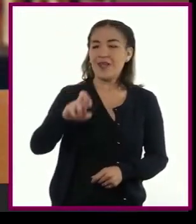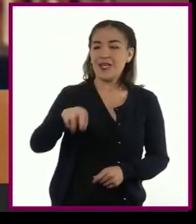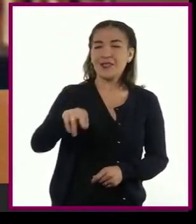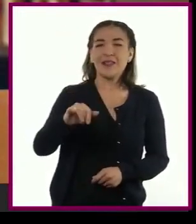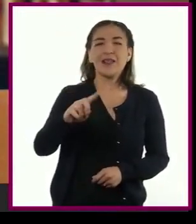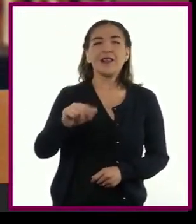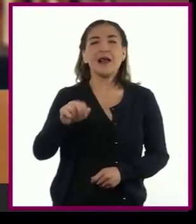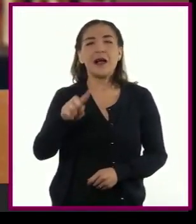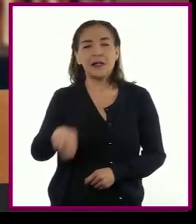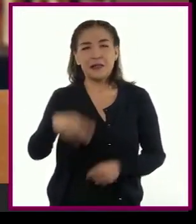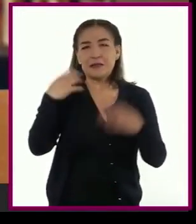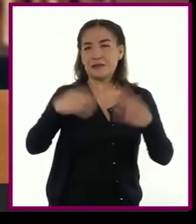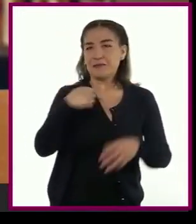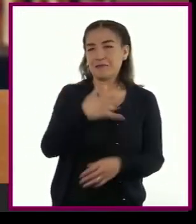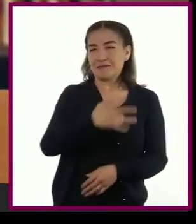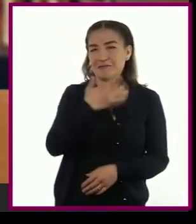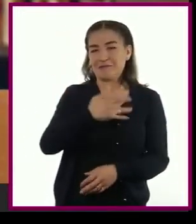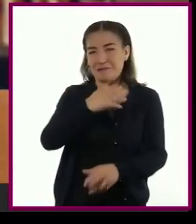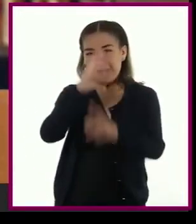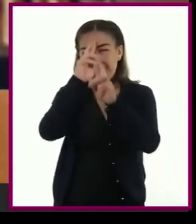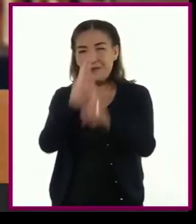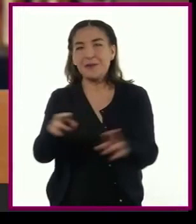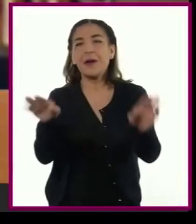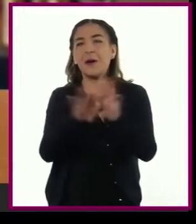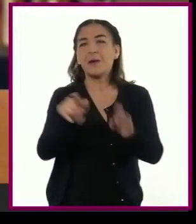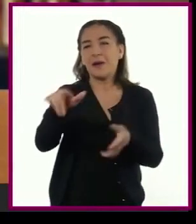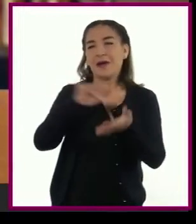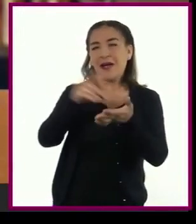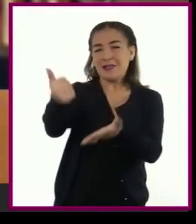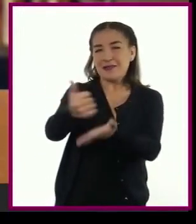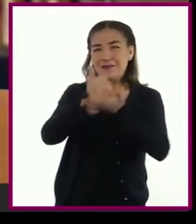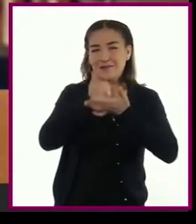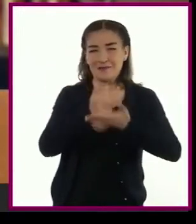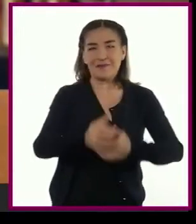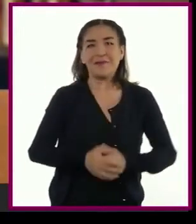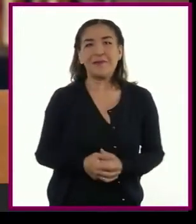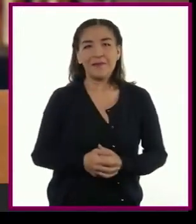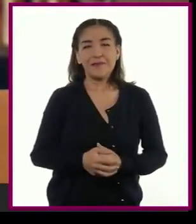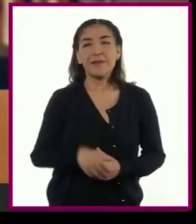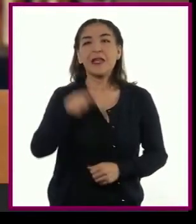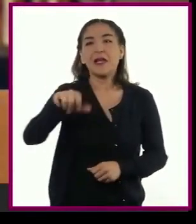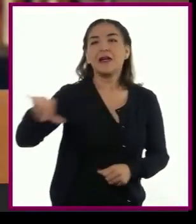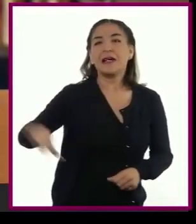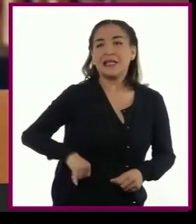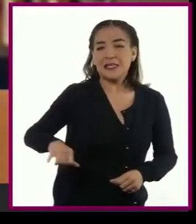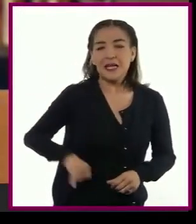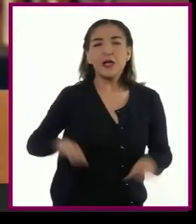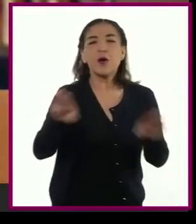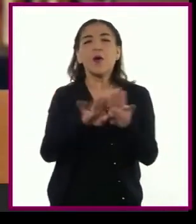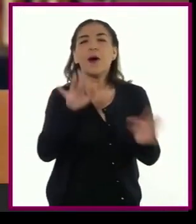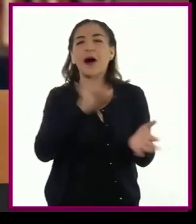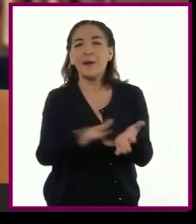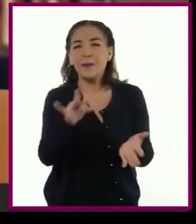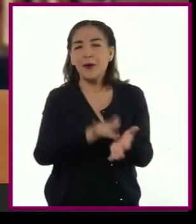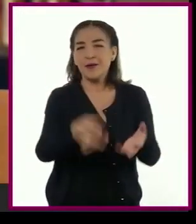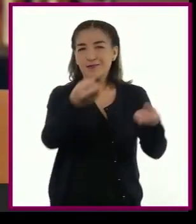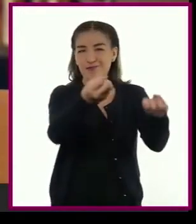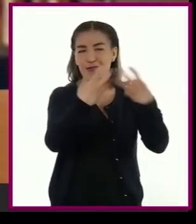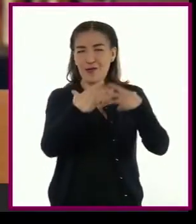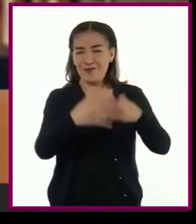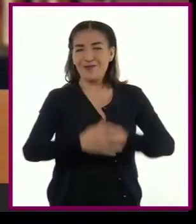Siempre sentí mucho respeto y agradecimiento hacia él por el interés y el apoyo que me